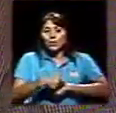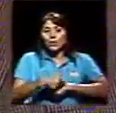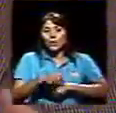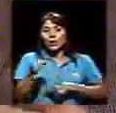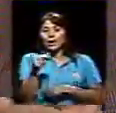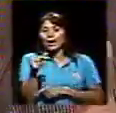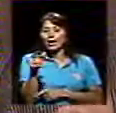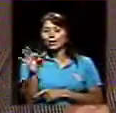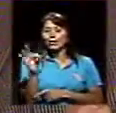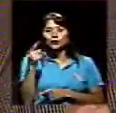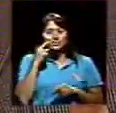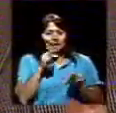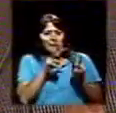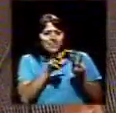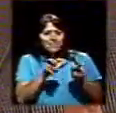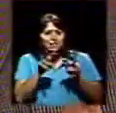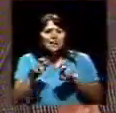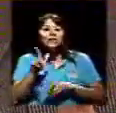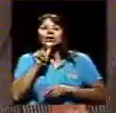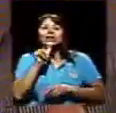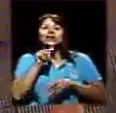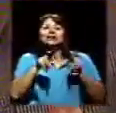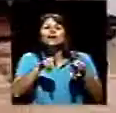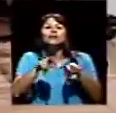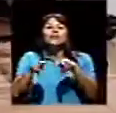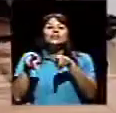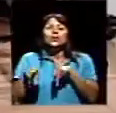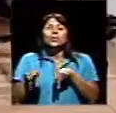y tratando de encontrar en ellas puntos de apoyo para algunas